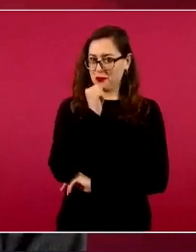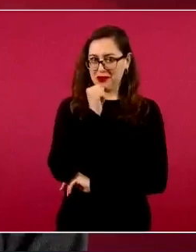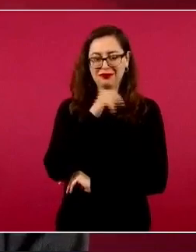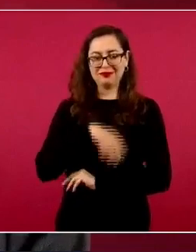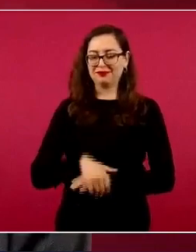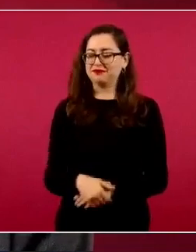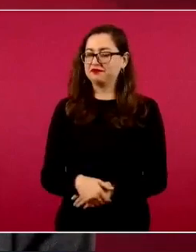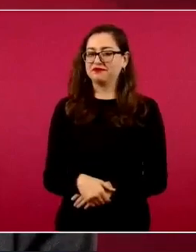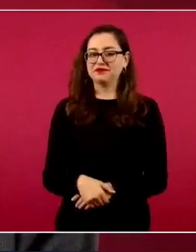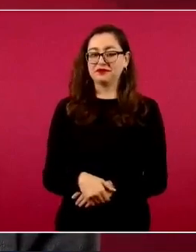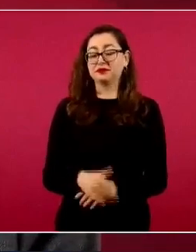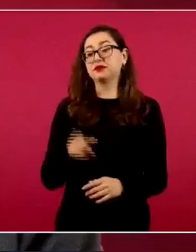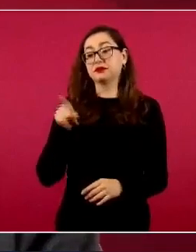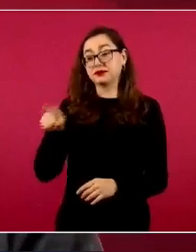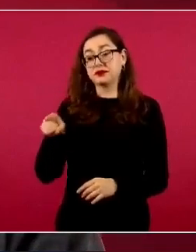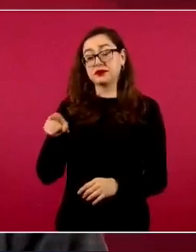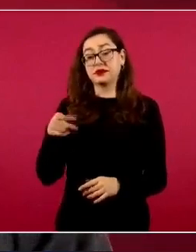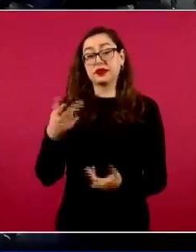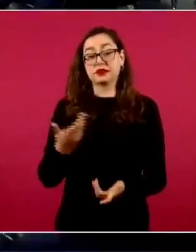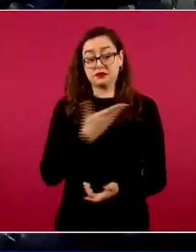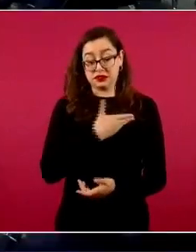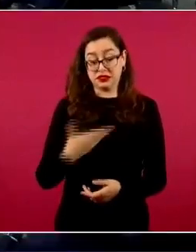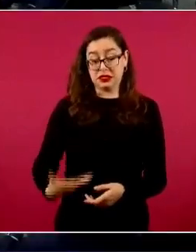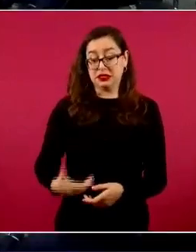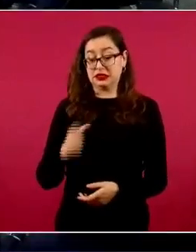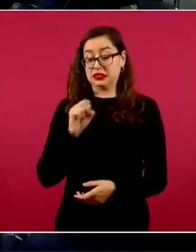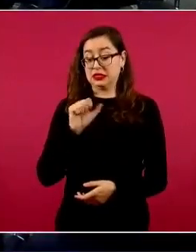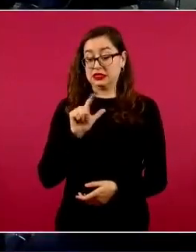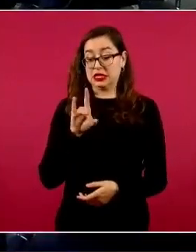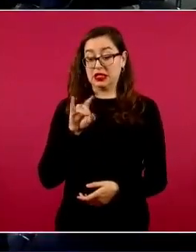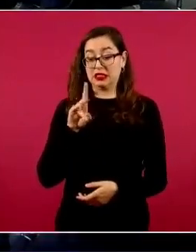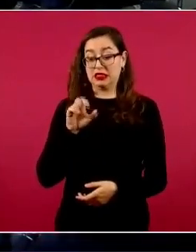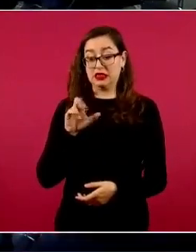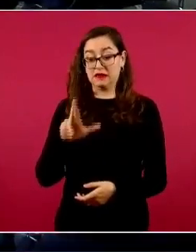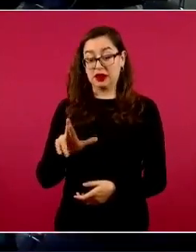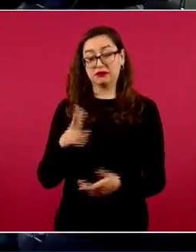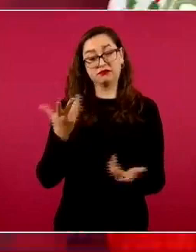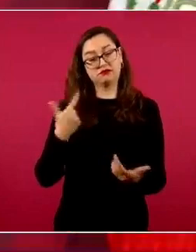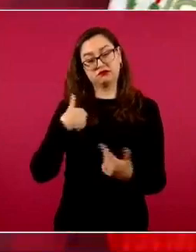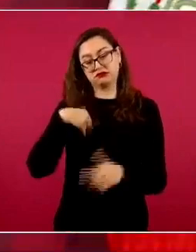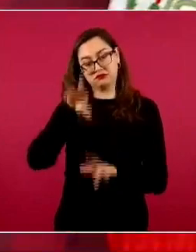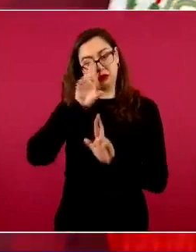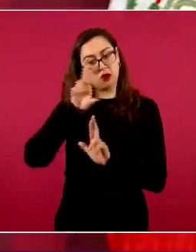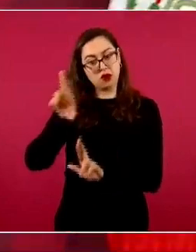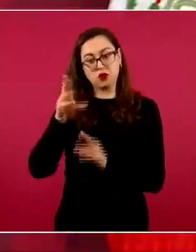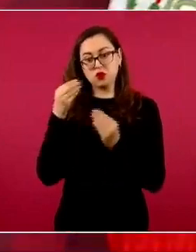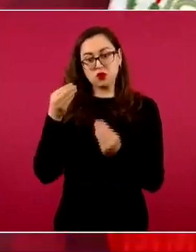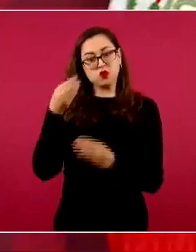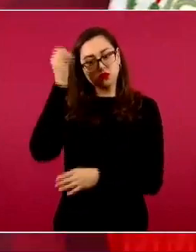Saldívar. Lo que sucede es que son estructuras